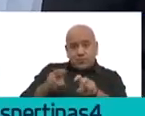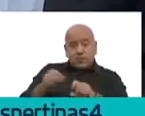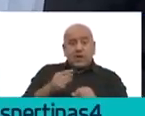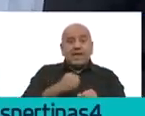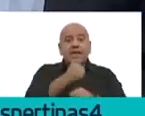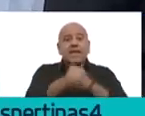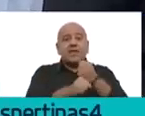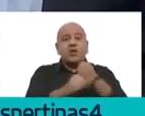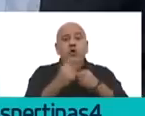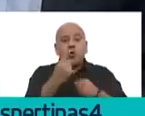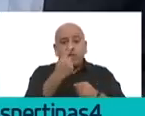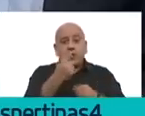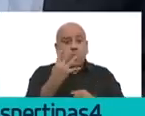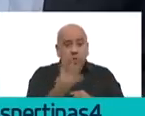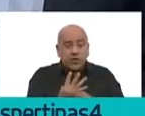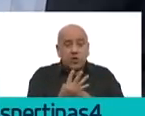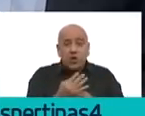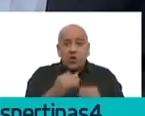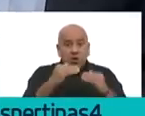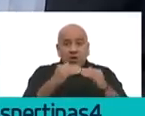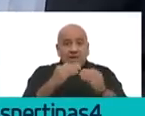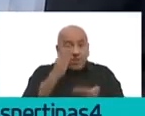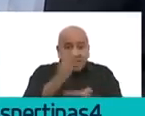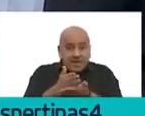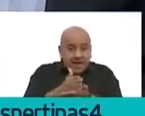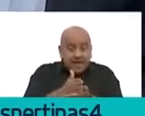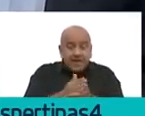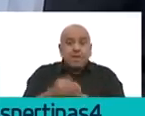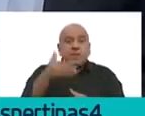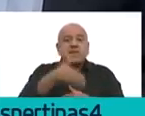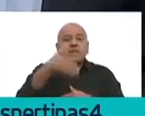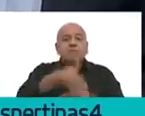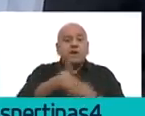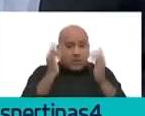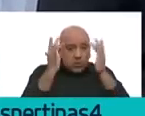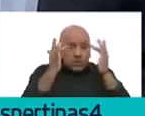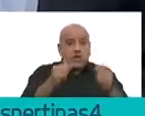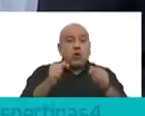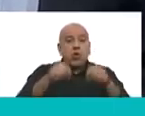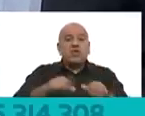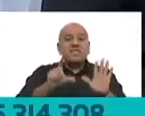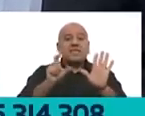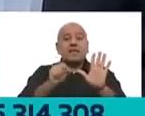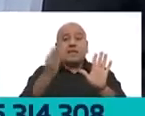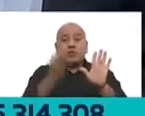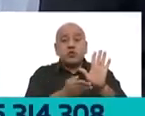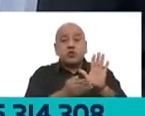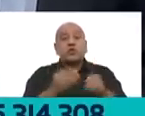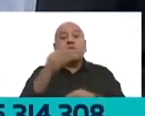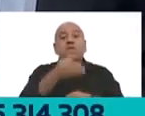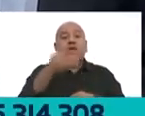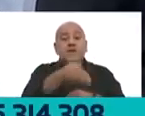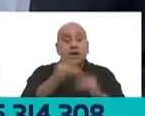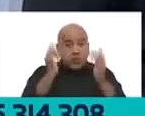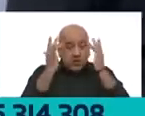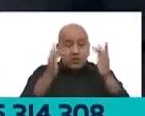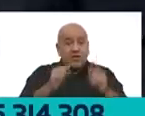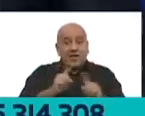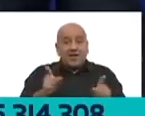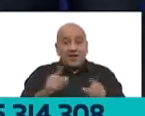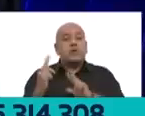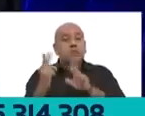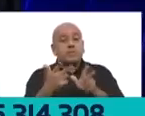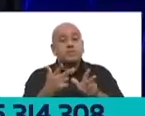andrade con las manos y la lapicera entonces ahí donde también vieron por donde canalizar los nervios cada uno a mí me